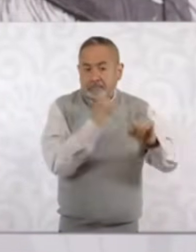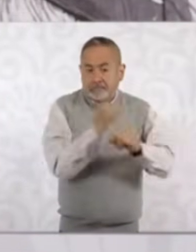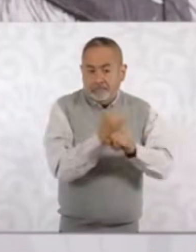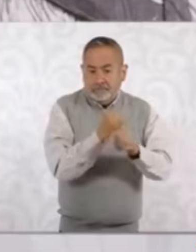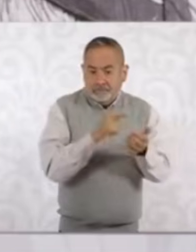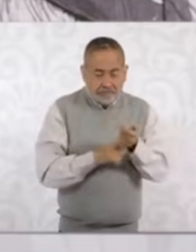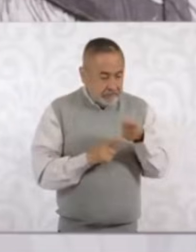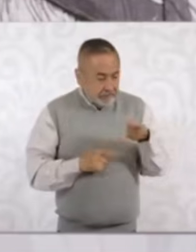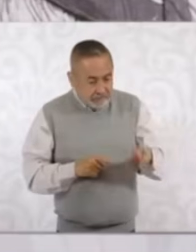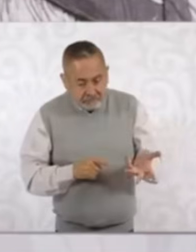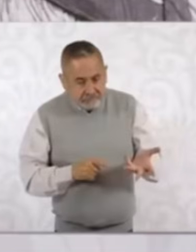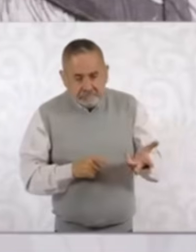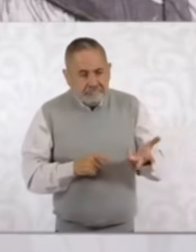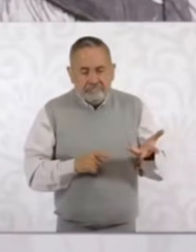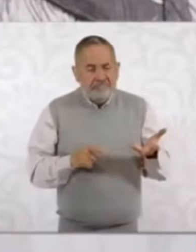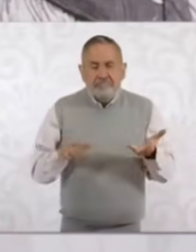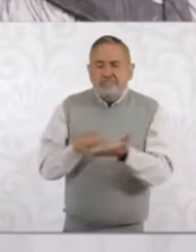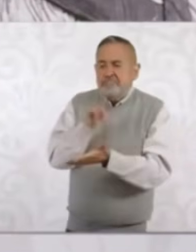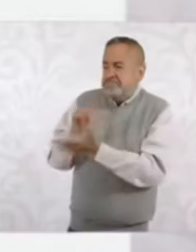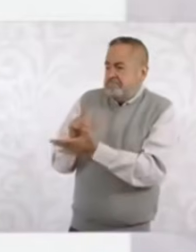que pasan incluso sobre